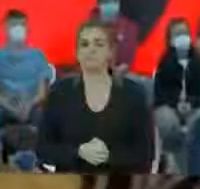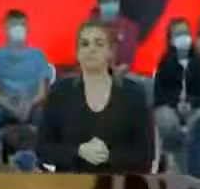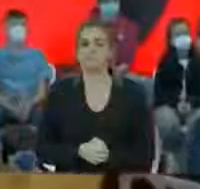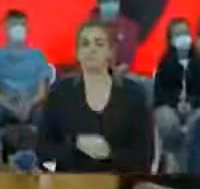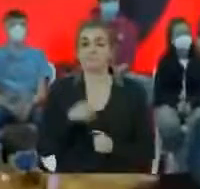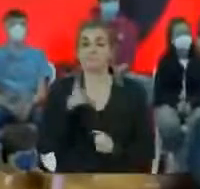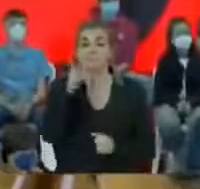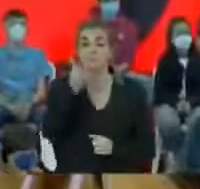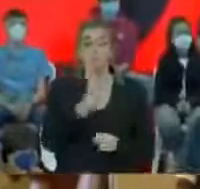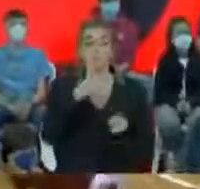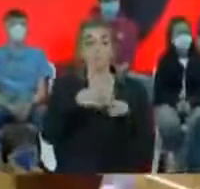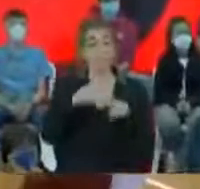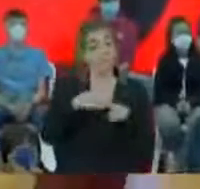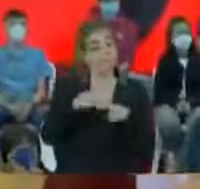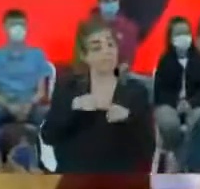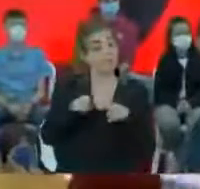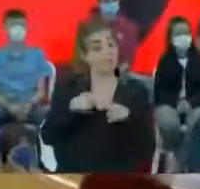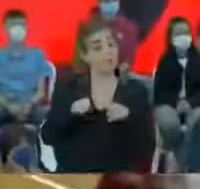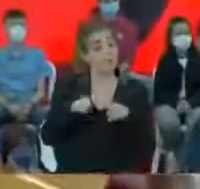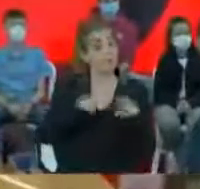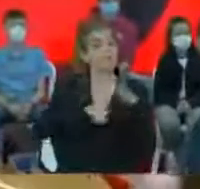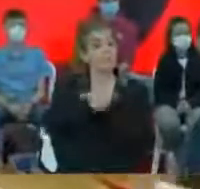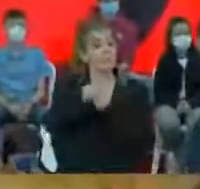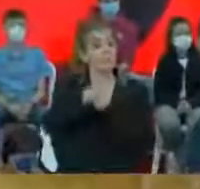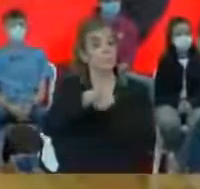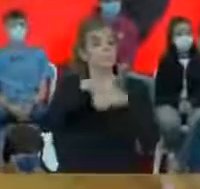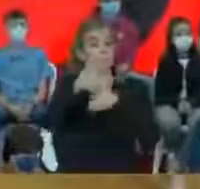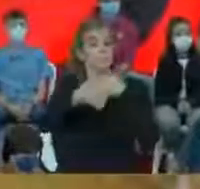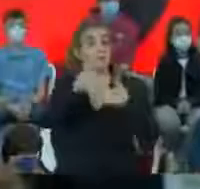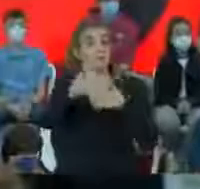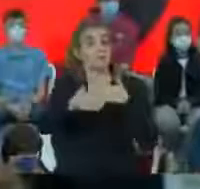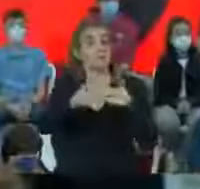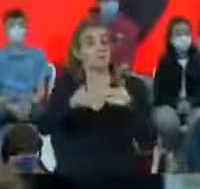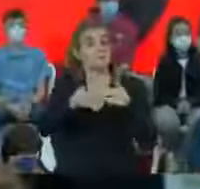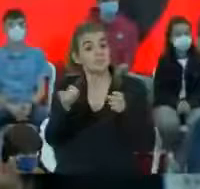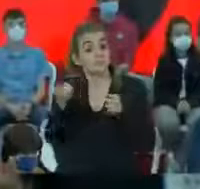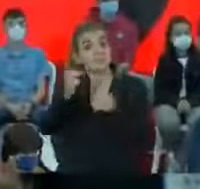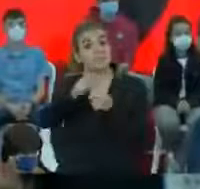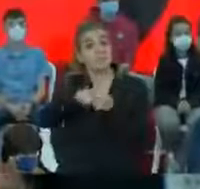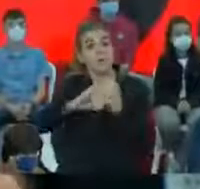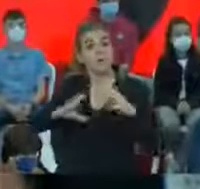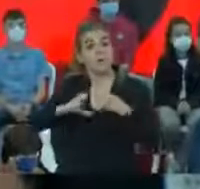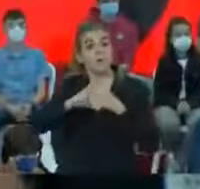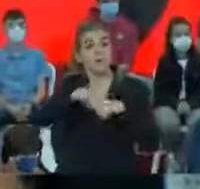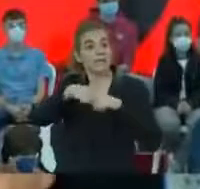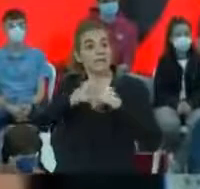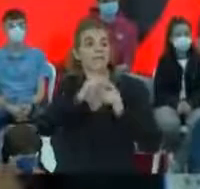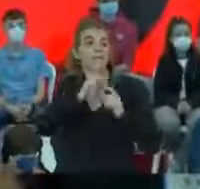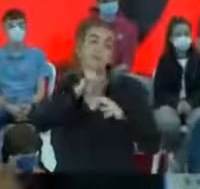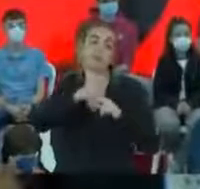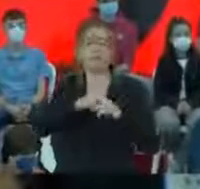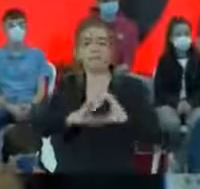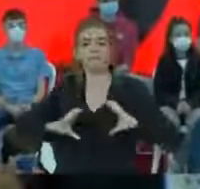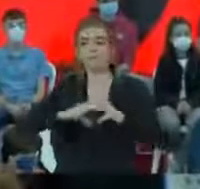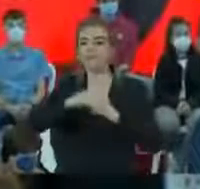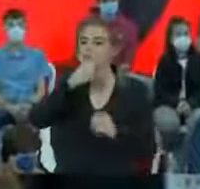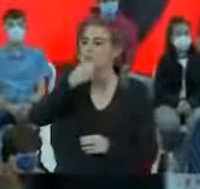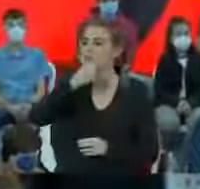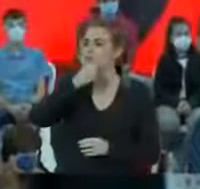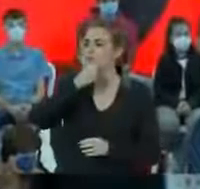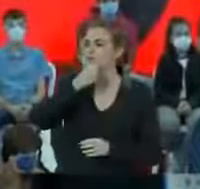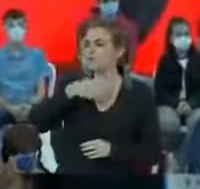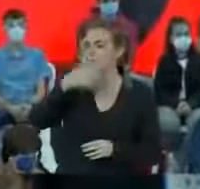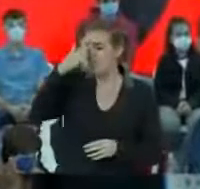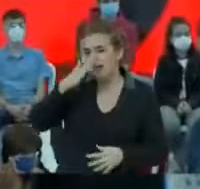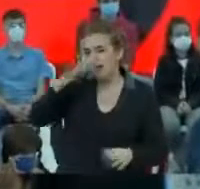un político, y sobre todo un político progresista que pertenece a una familia como la del Partido Socialista, se puede imaginar tener